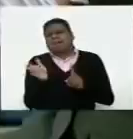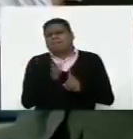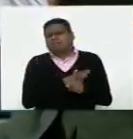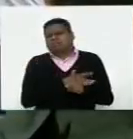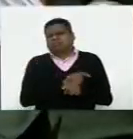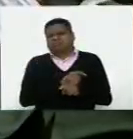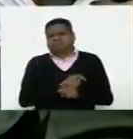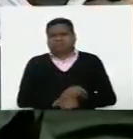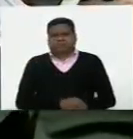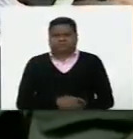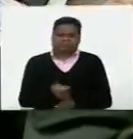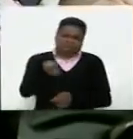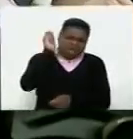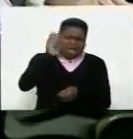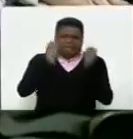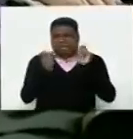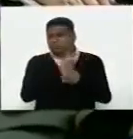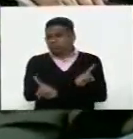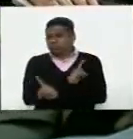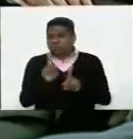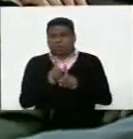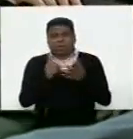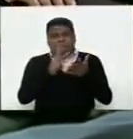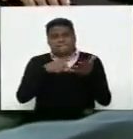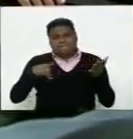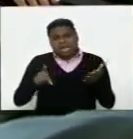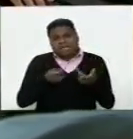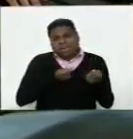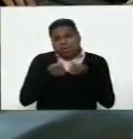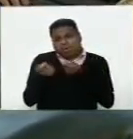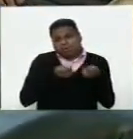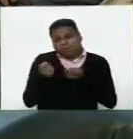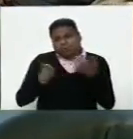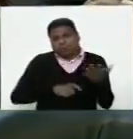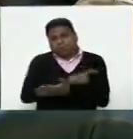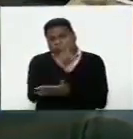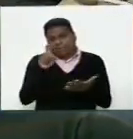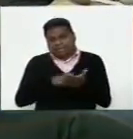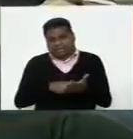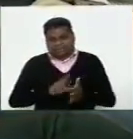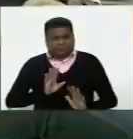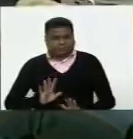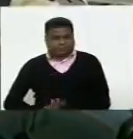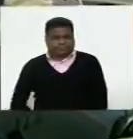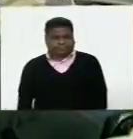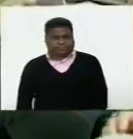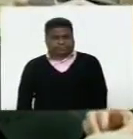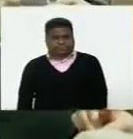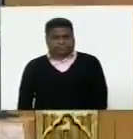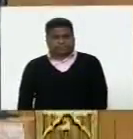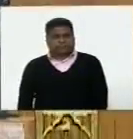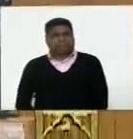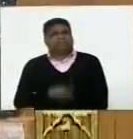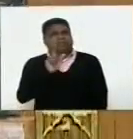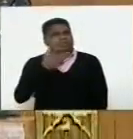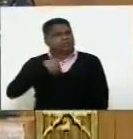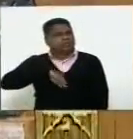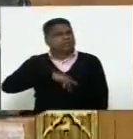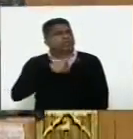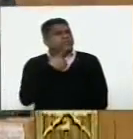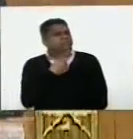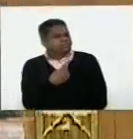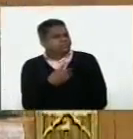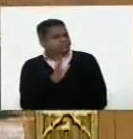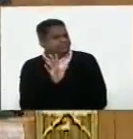forma parte de una estrategia de dominación. Y también nosotras decimos,